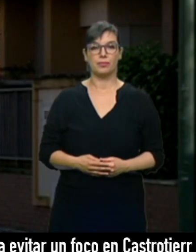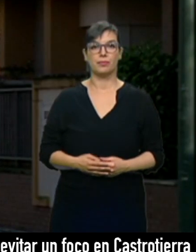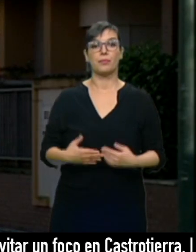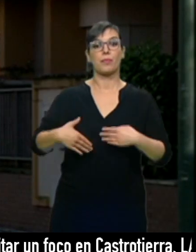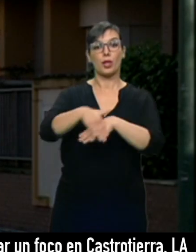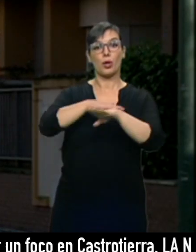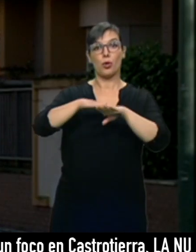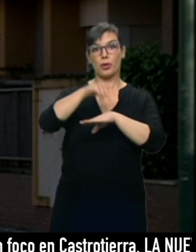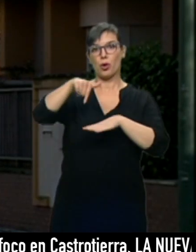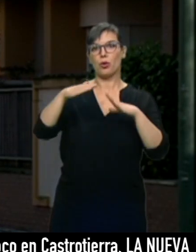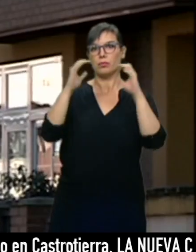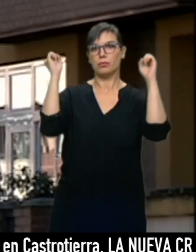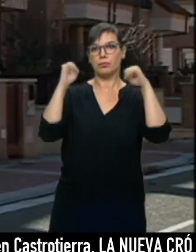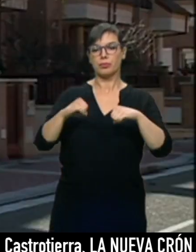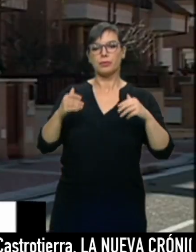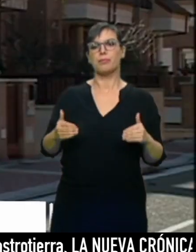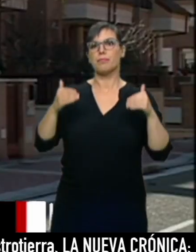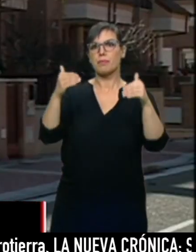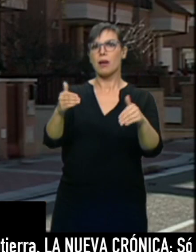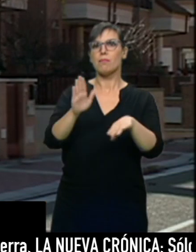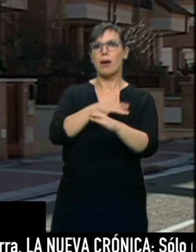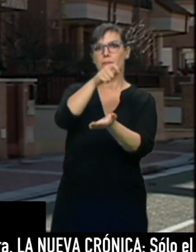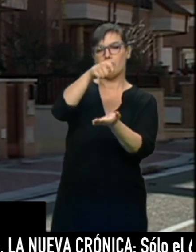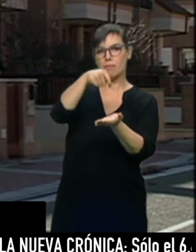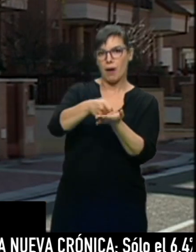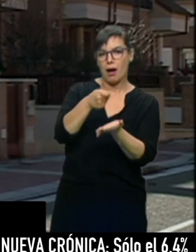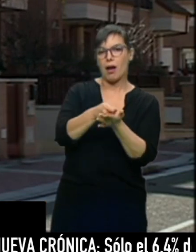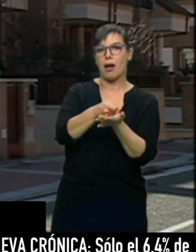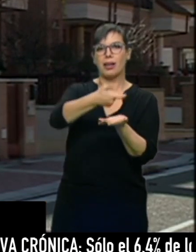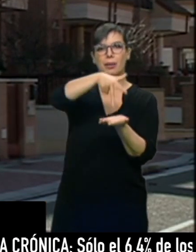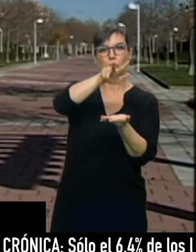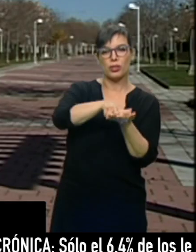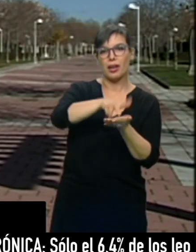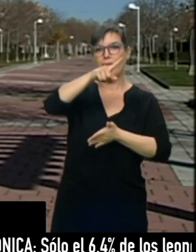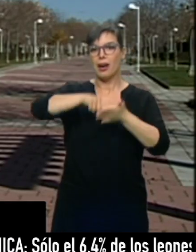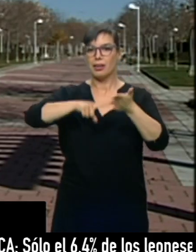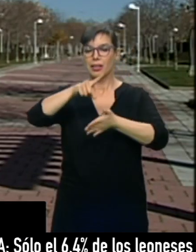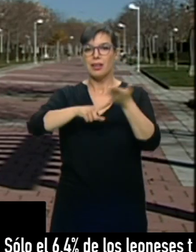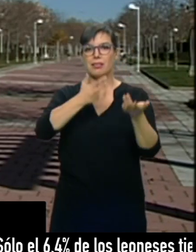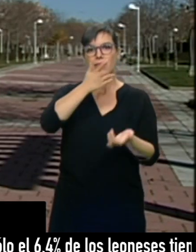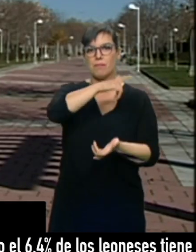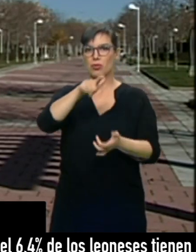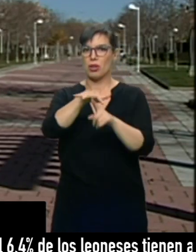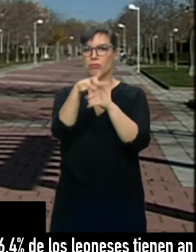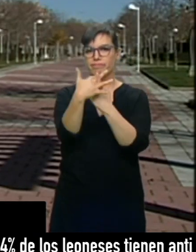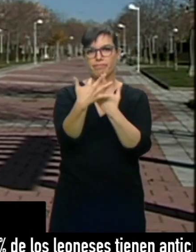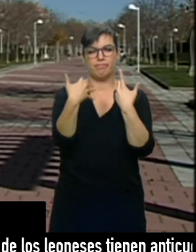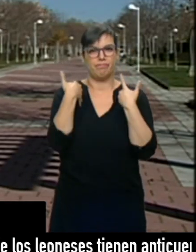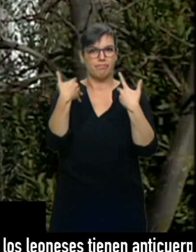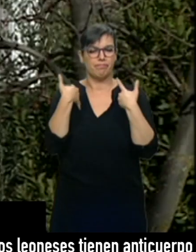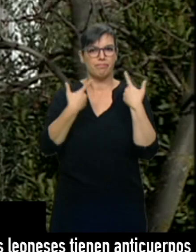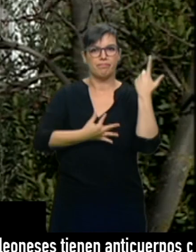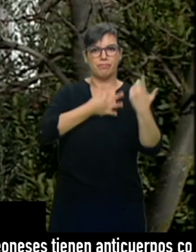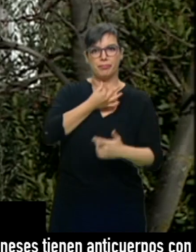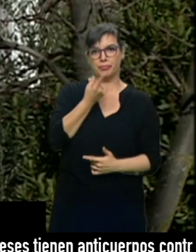El Gobierno aprueba hoy una moratoria para el pago de hipotecas y alquileres para ayudar a quienes peor lo estén pasando en esta crisis.